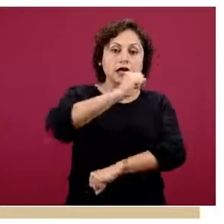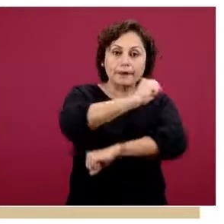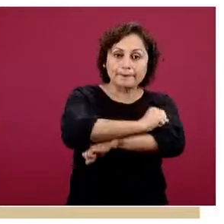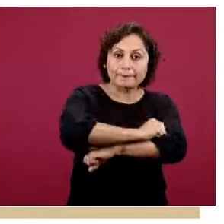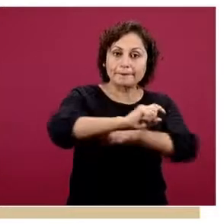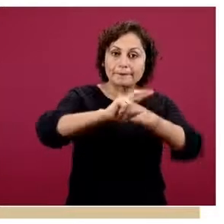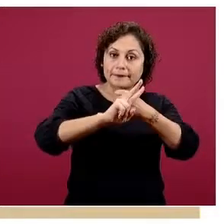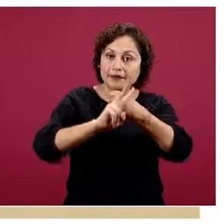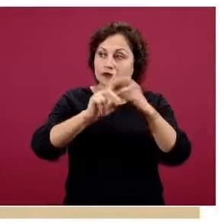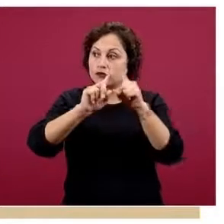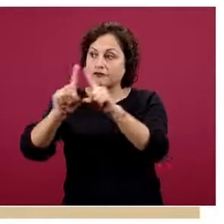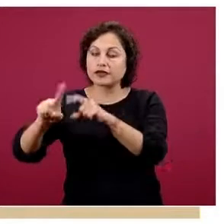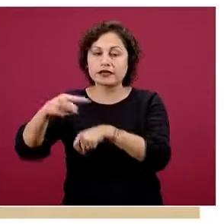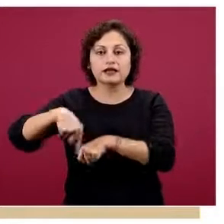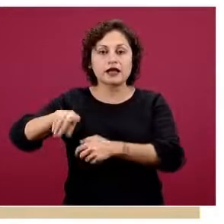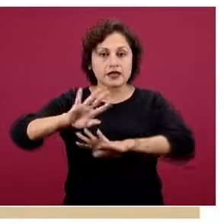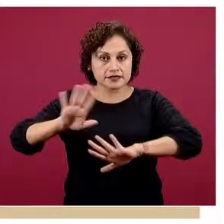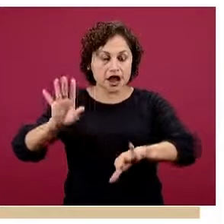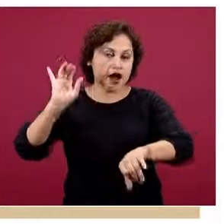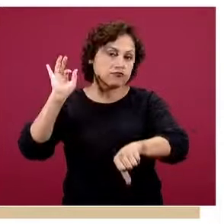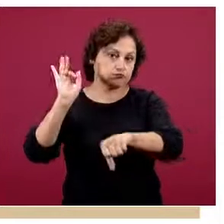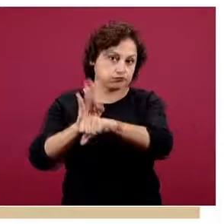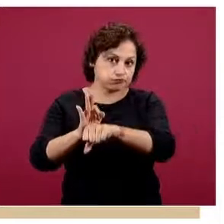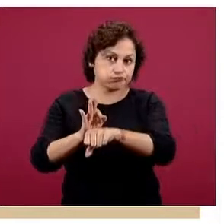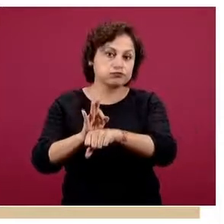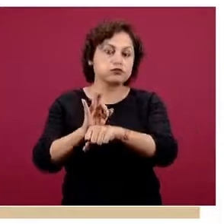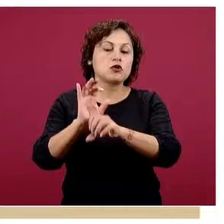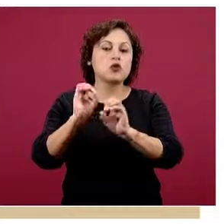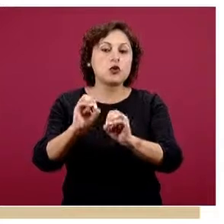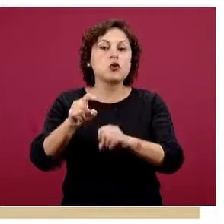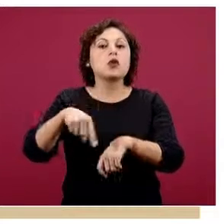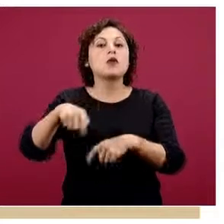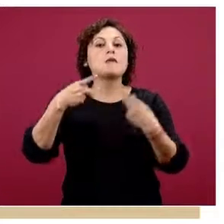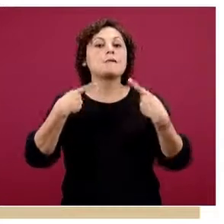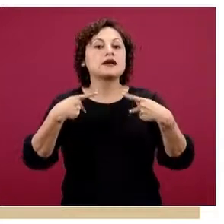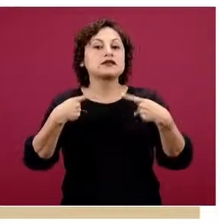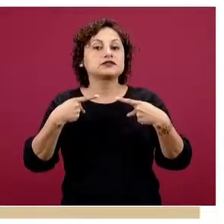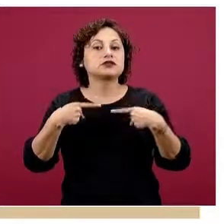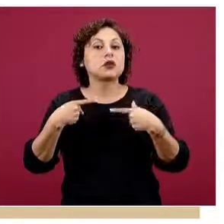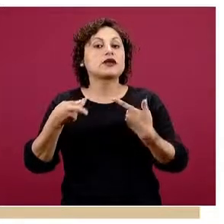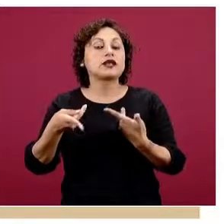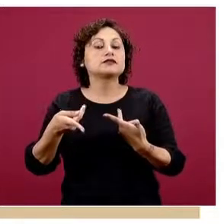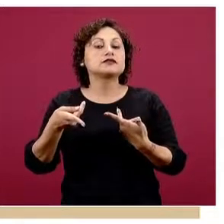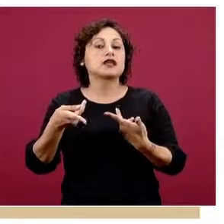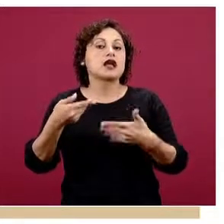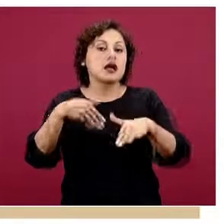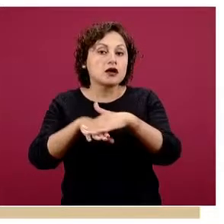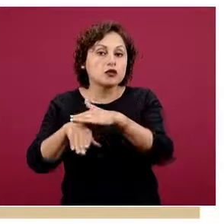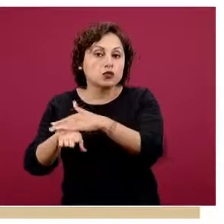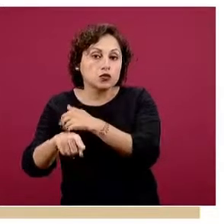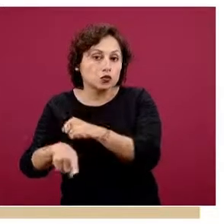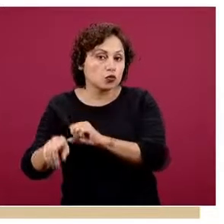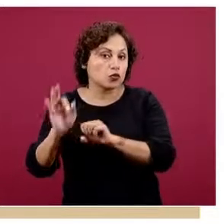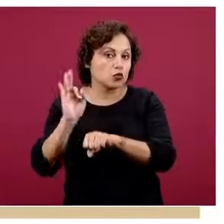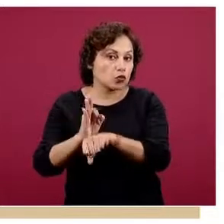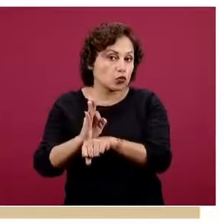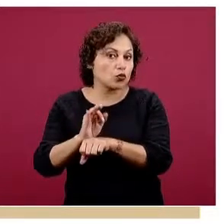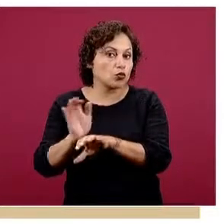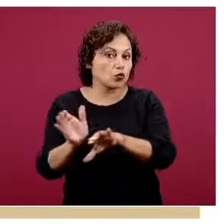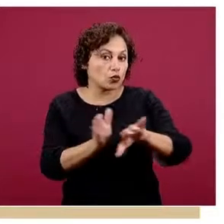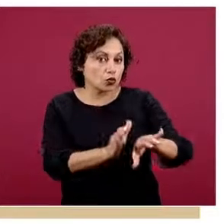unidades ya habían sido protegidos contra impactos, si los pacientes estaban resguardados adecuadamente, etcétera. Entonces todas estas unidades